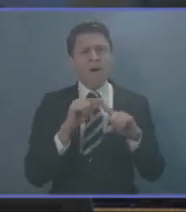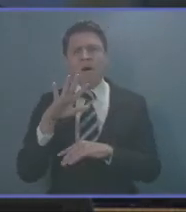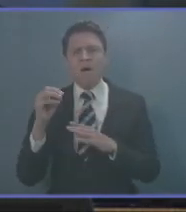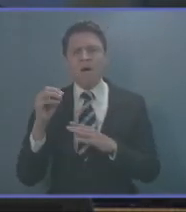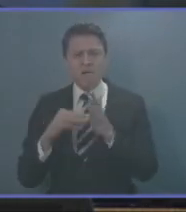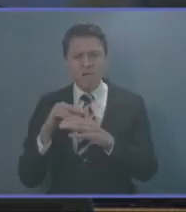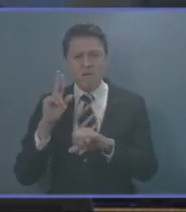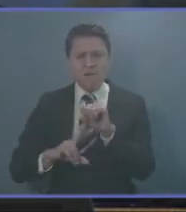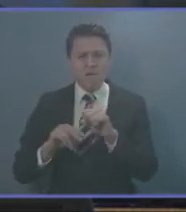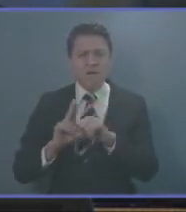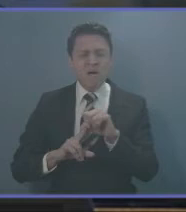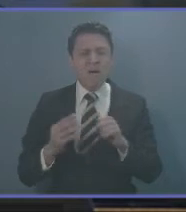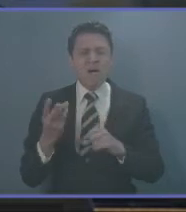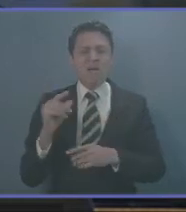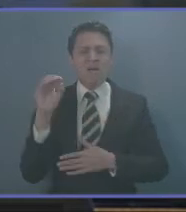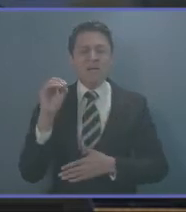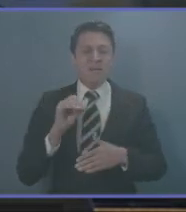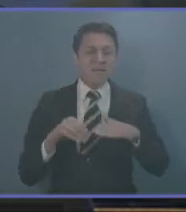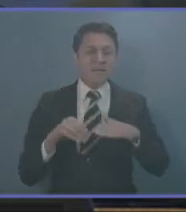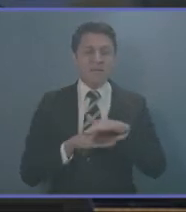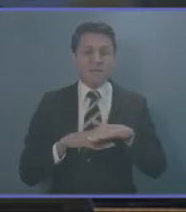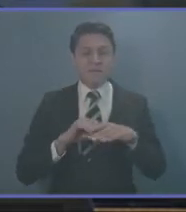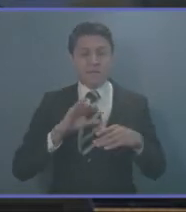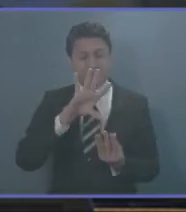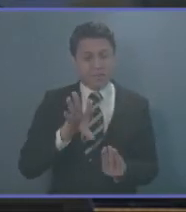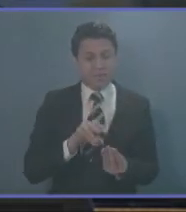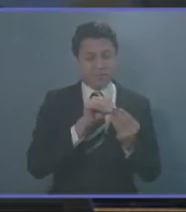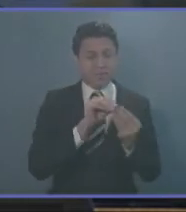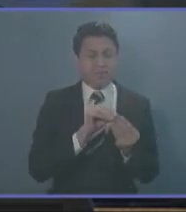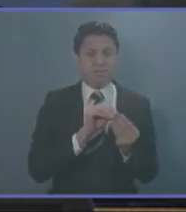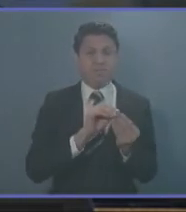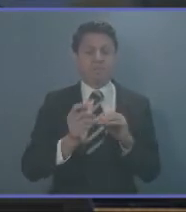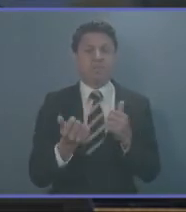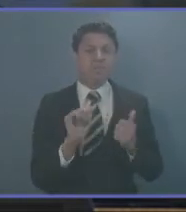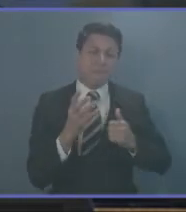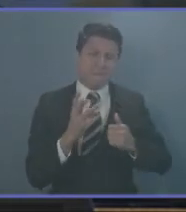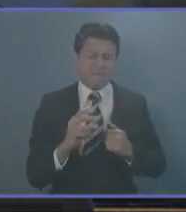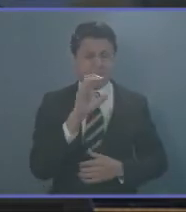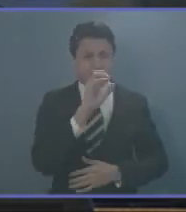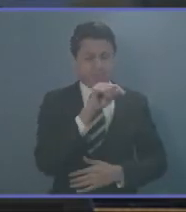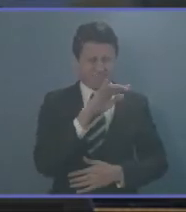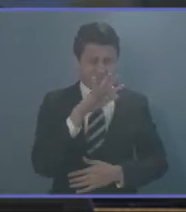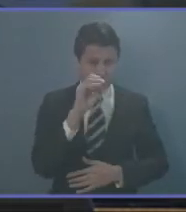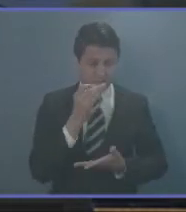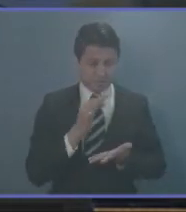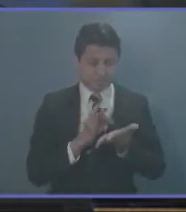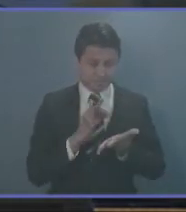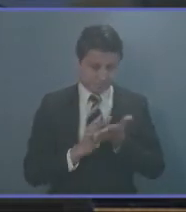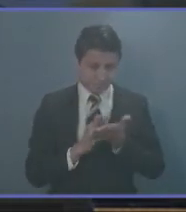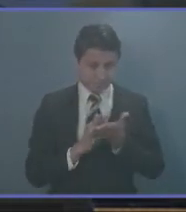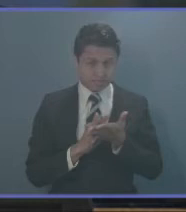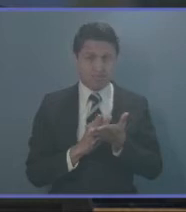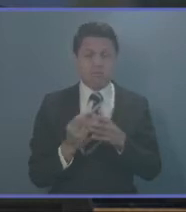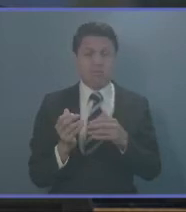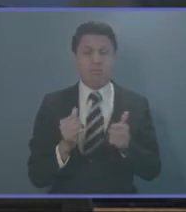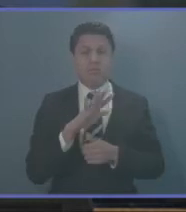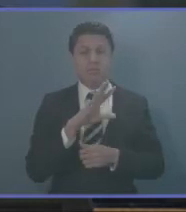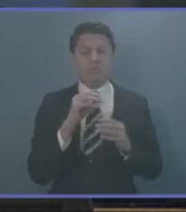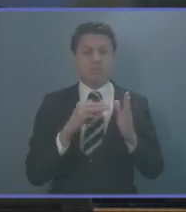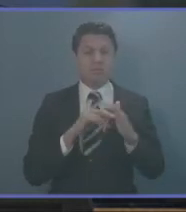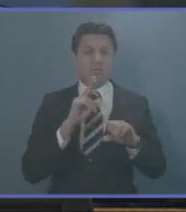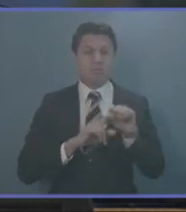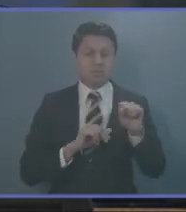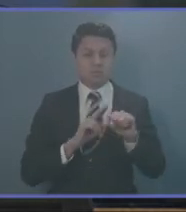$50,000, $50 como cuota fija más adicional por cada millar o fracción de 0.50 centavos de dólar sobre el exceso de